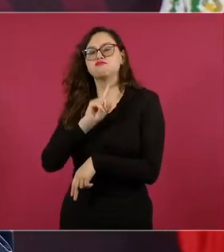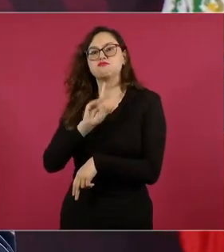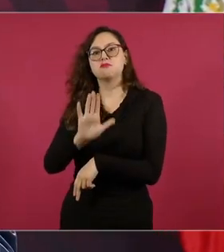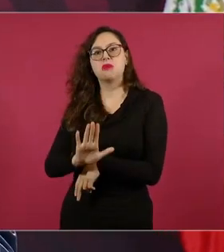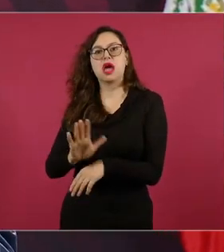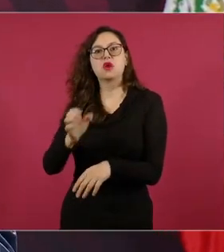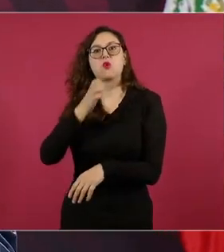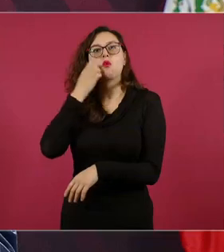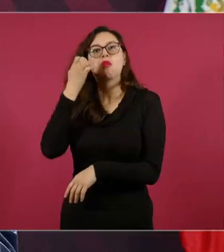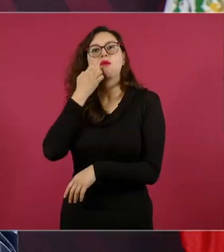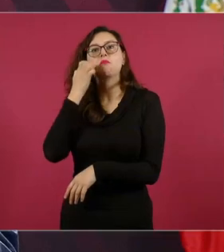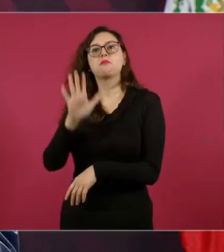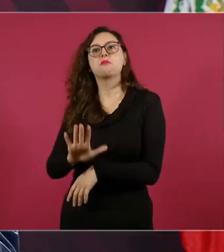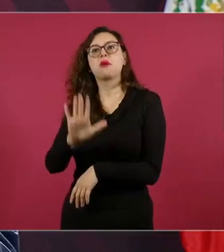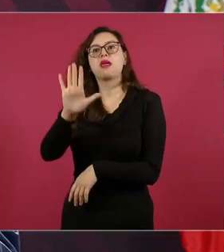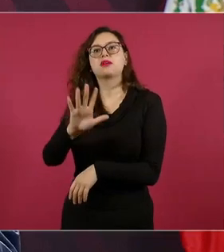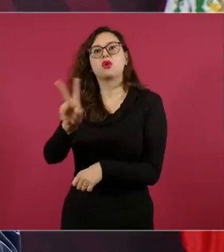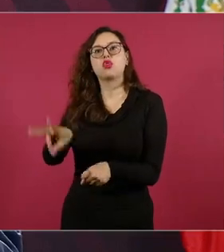casa.